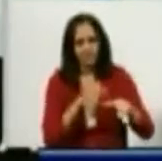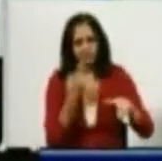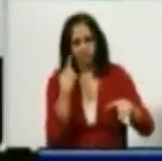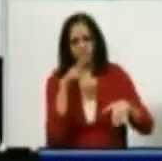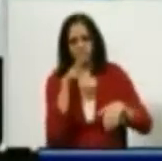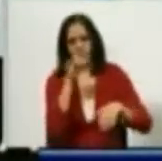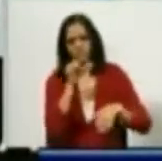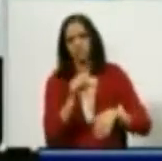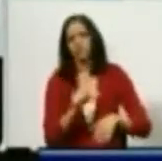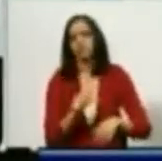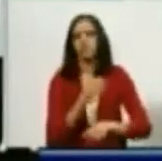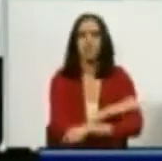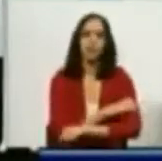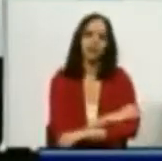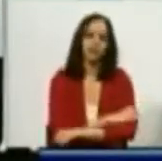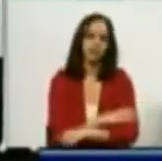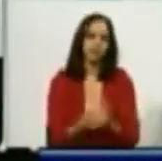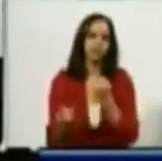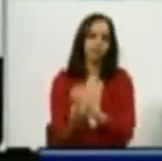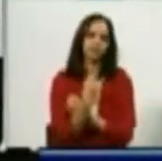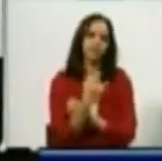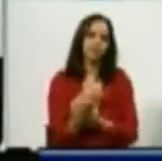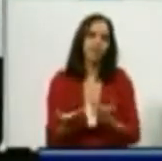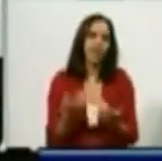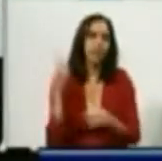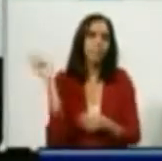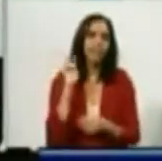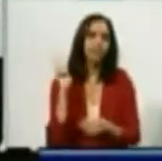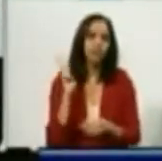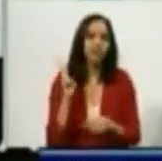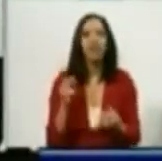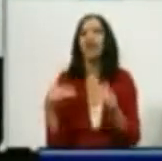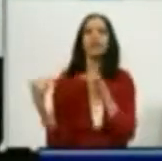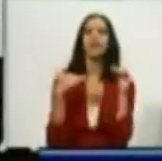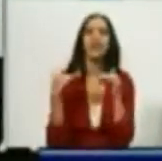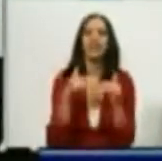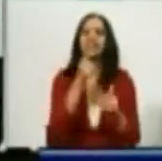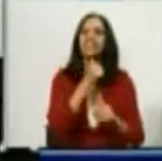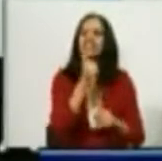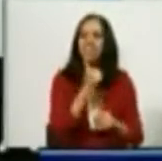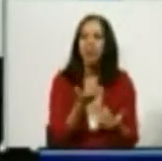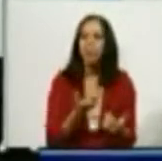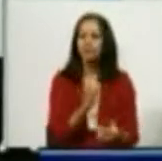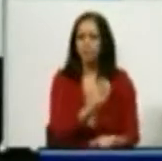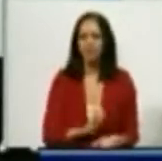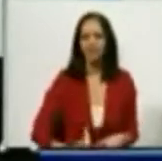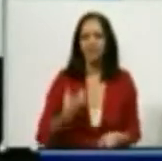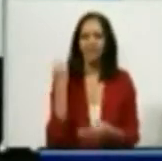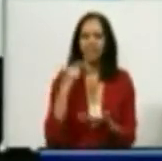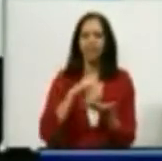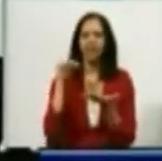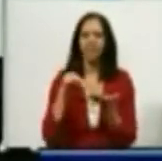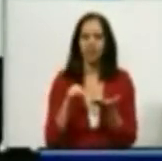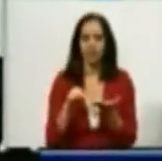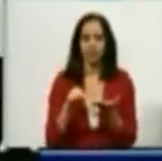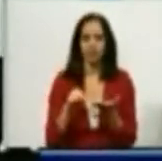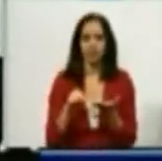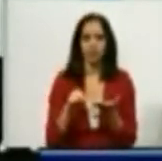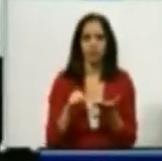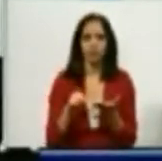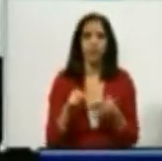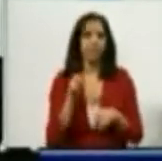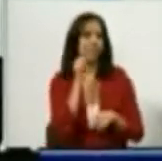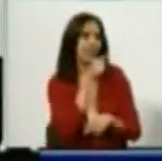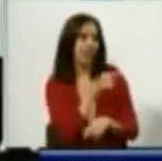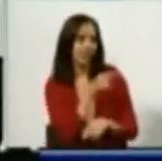bueno en aquí en Venezuela hay una guerra en Quién va a ser el presidente de la asamblea nacional que si va a ser